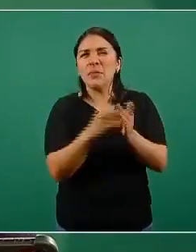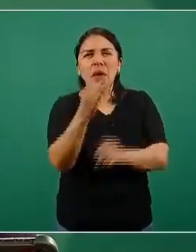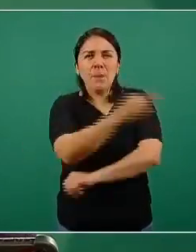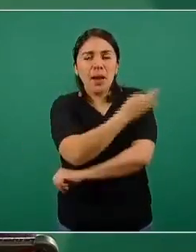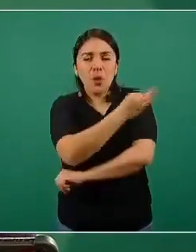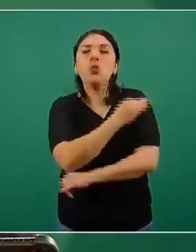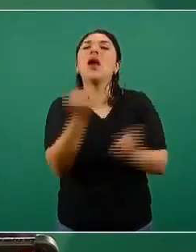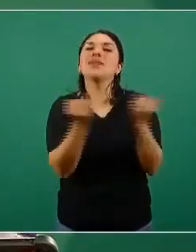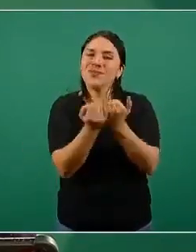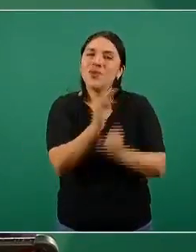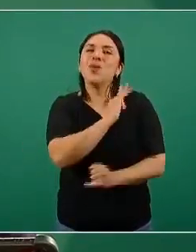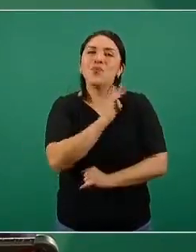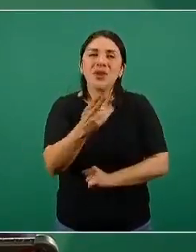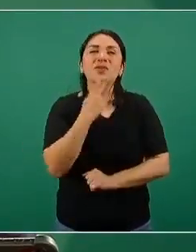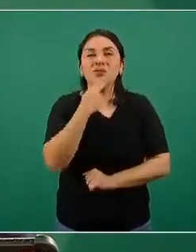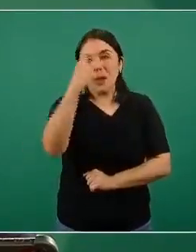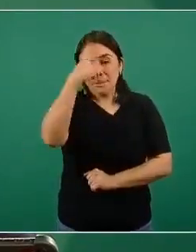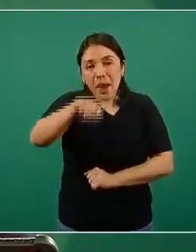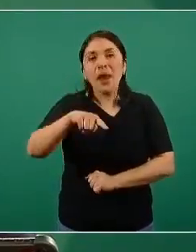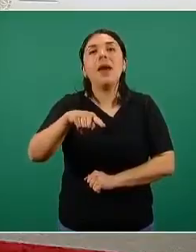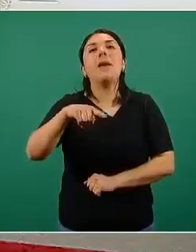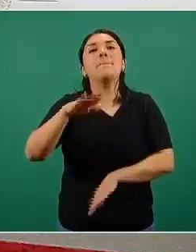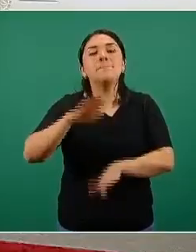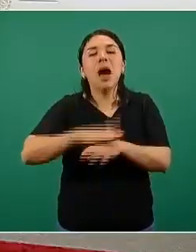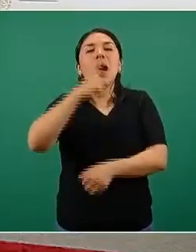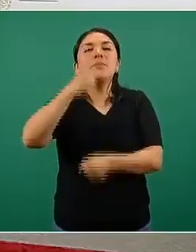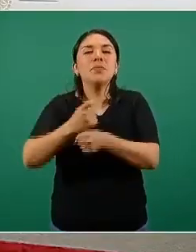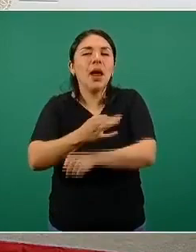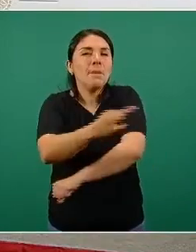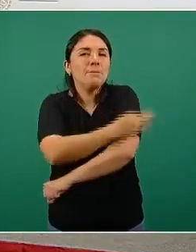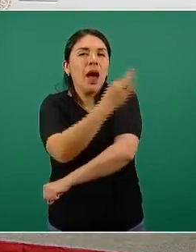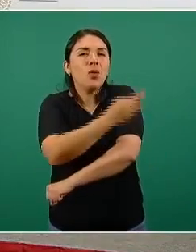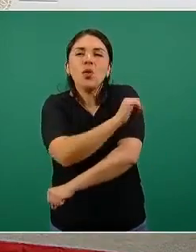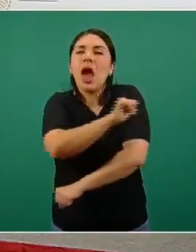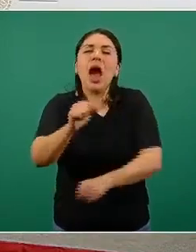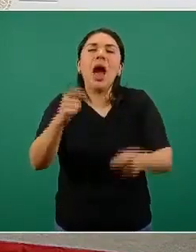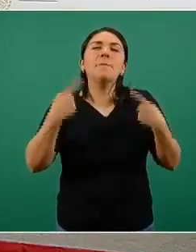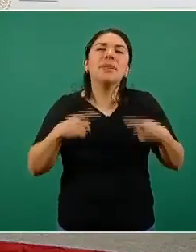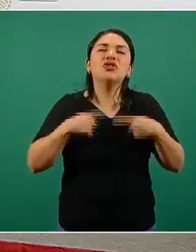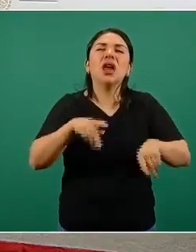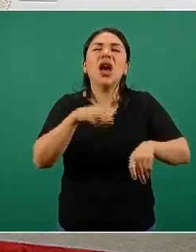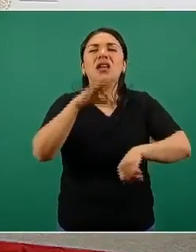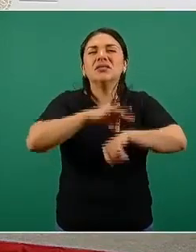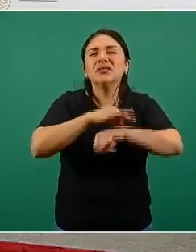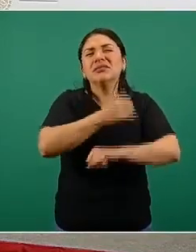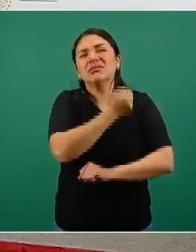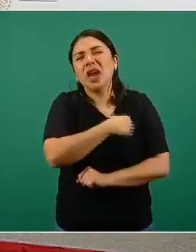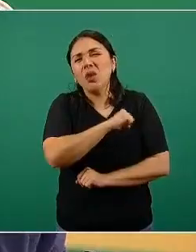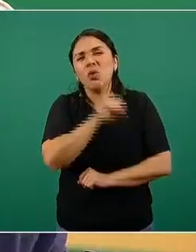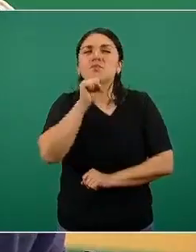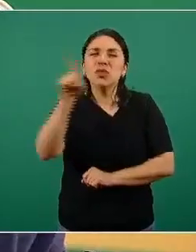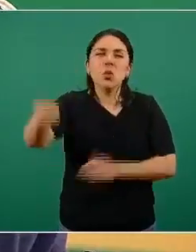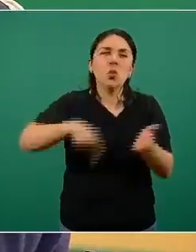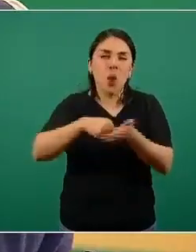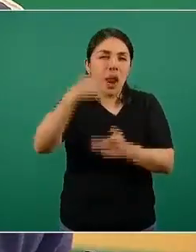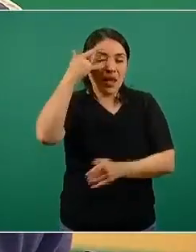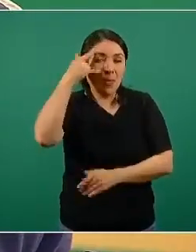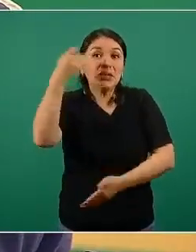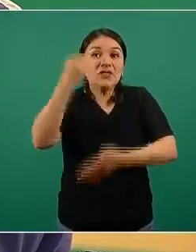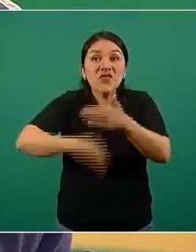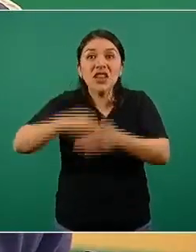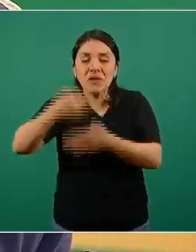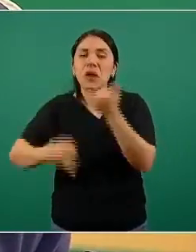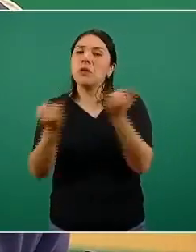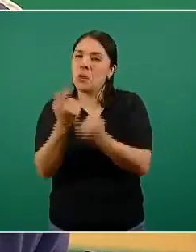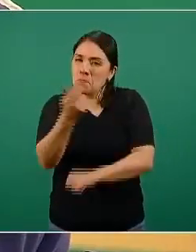se usaran también para ampliar las primeras dosis en personal de salud del mismo Campeche que faltaba. Entonces se aplicaron todas las dosis que